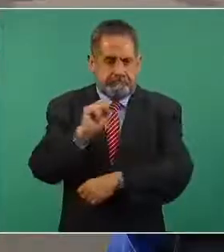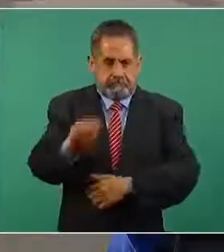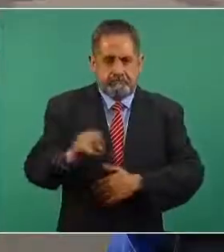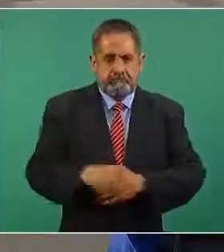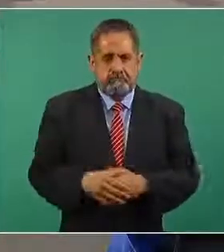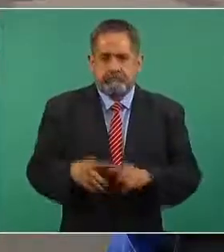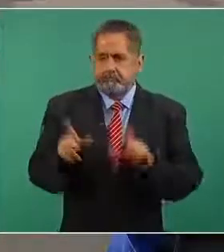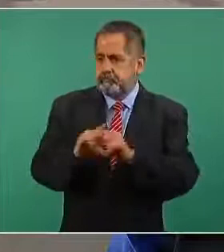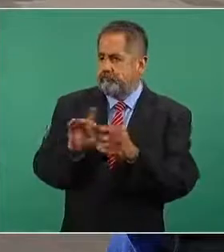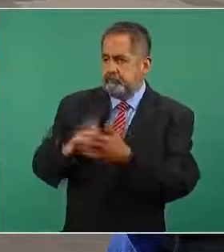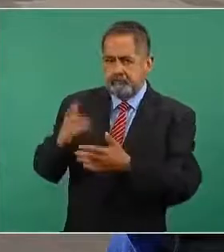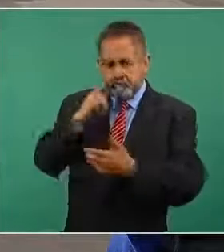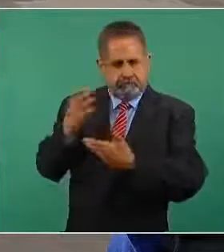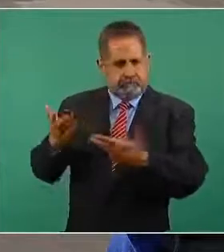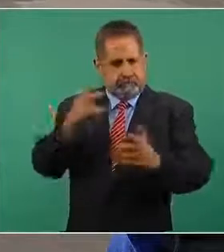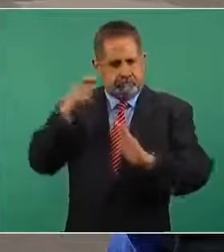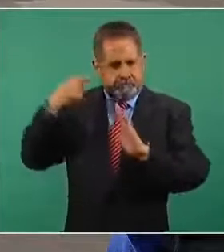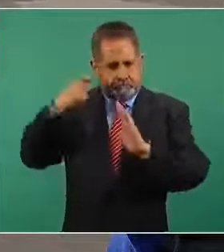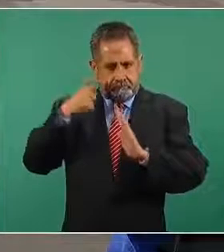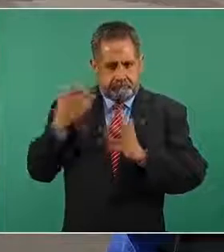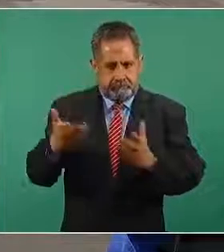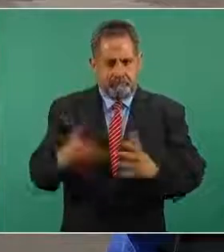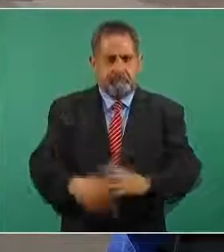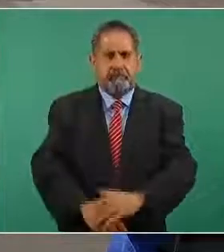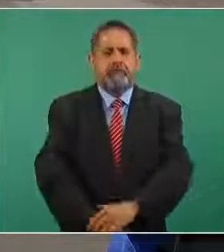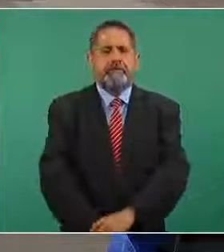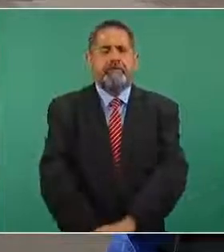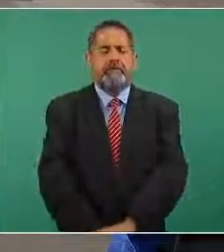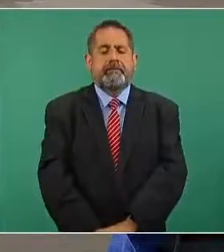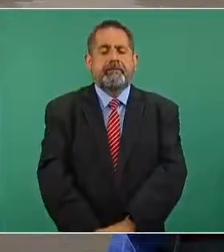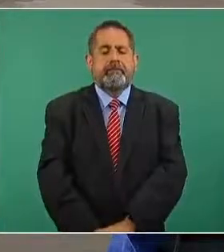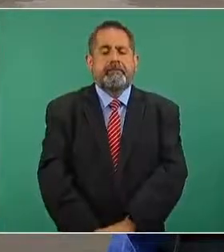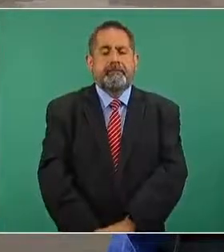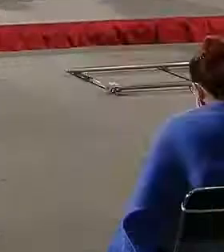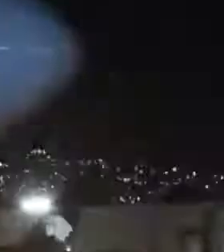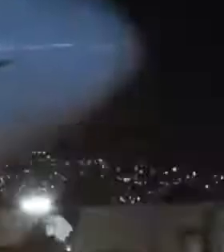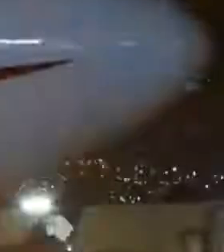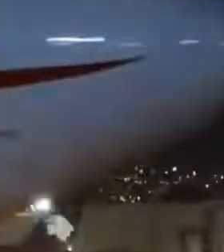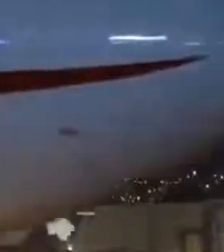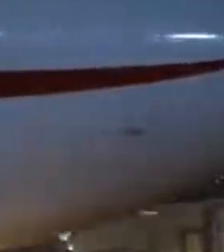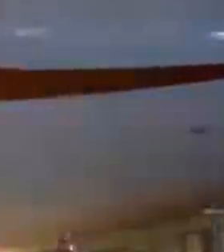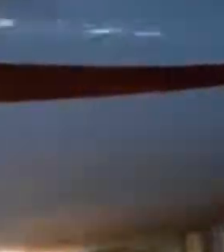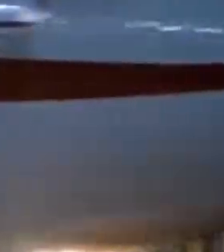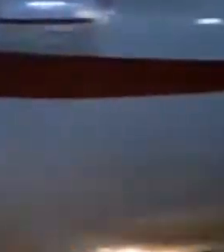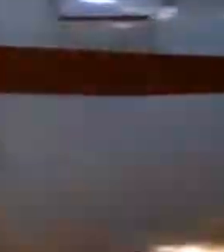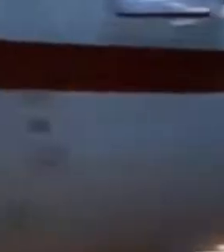Muchas gracias. Quizá podemos ver el video, presidente. De acuerdo. Gracias.